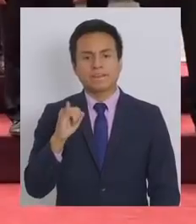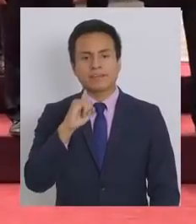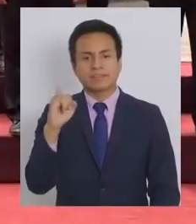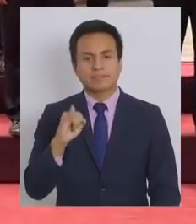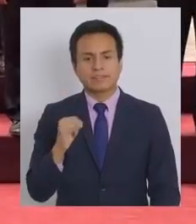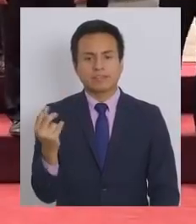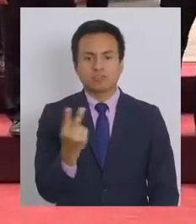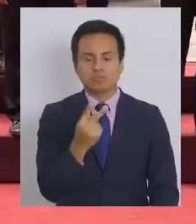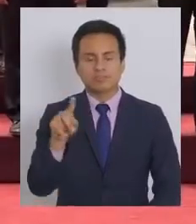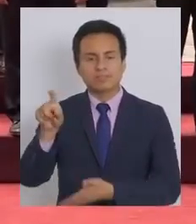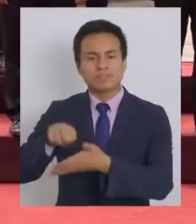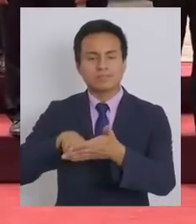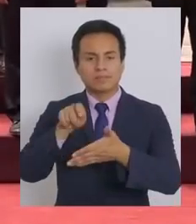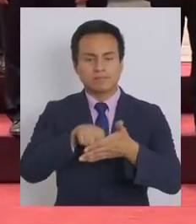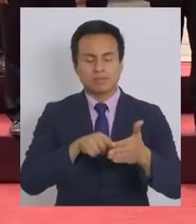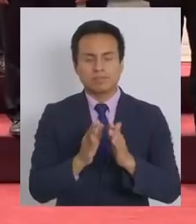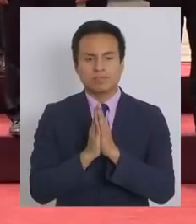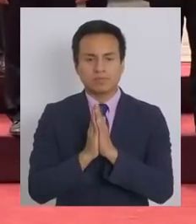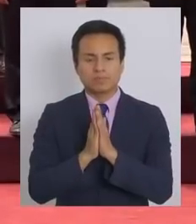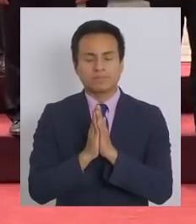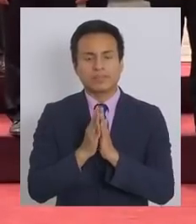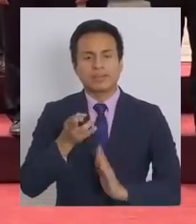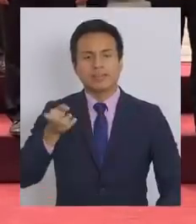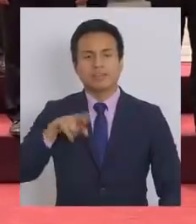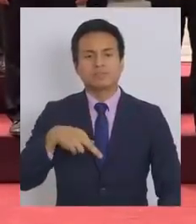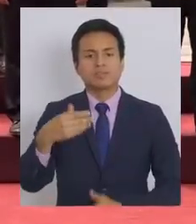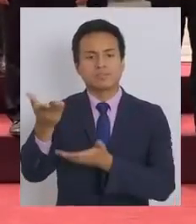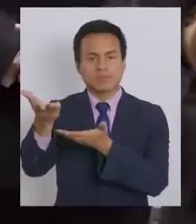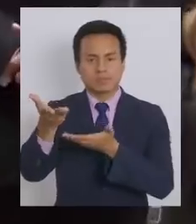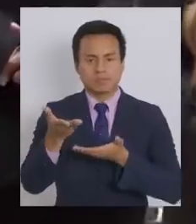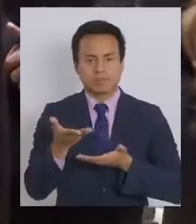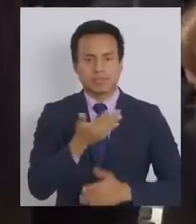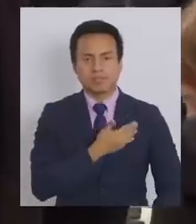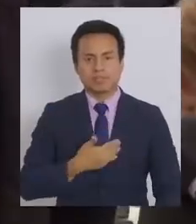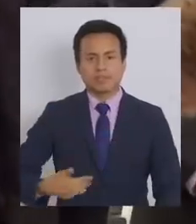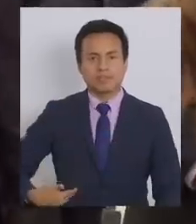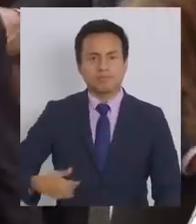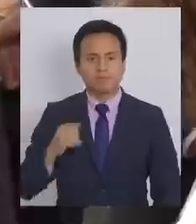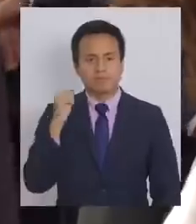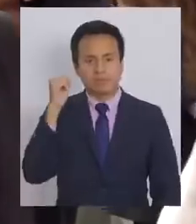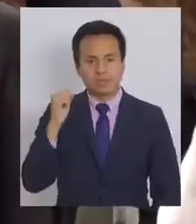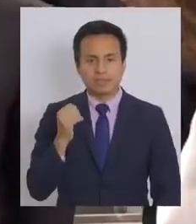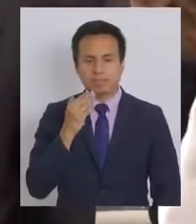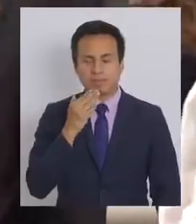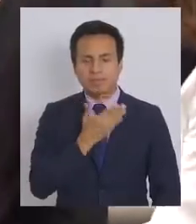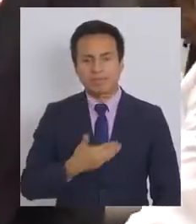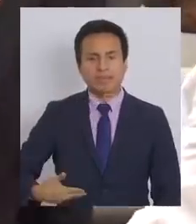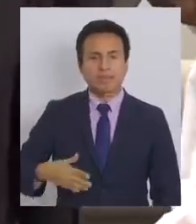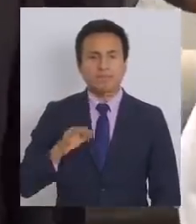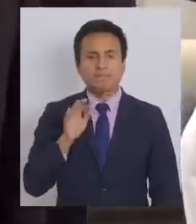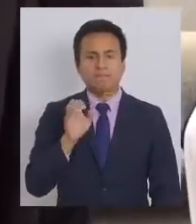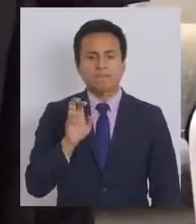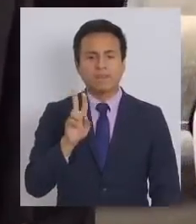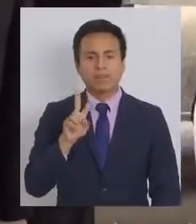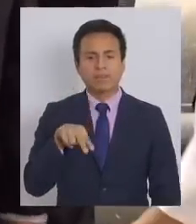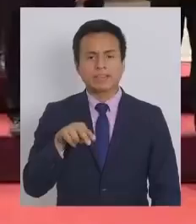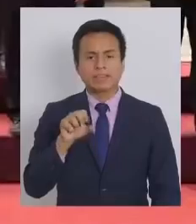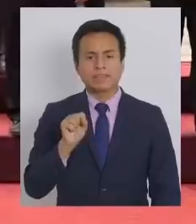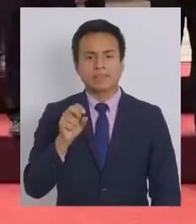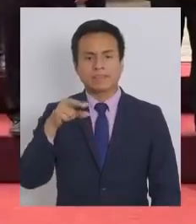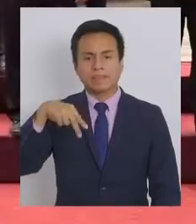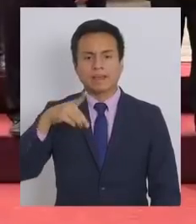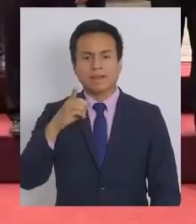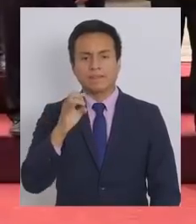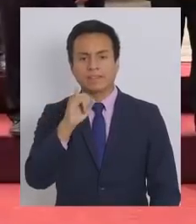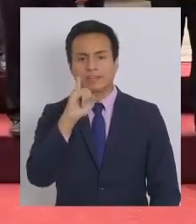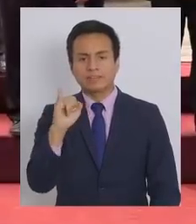ambos mandatarios, por favor. Reiteramos la invitación al Presidente Piñera y al Presidente Fernández a esta firma de